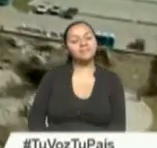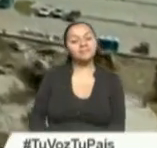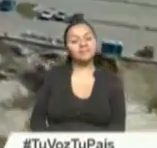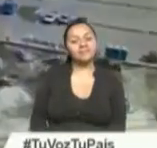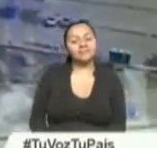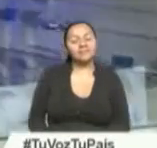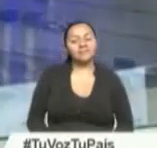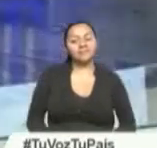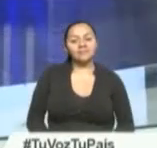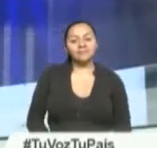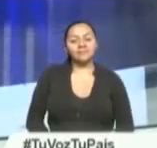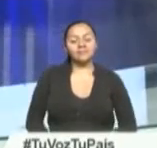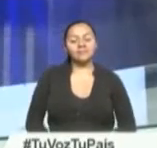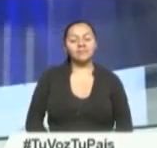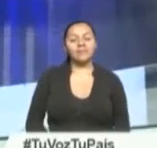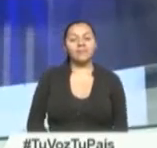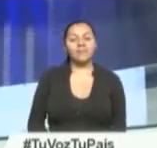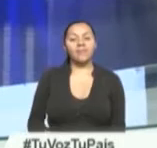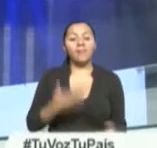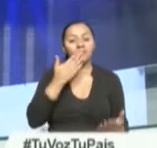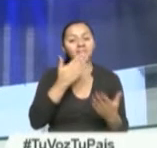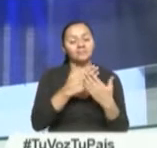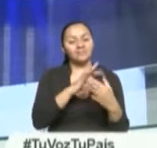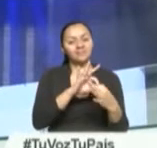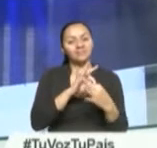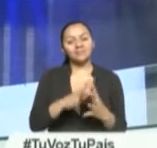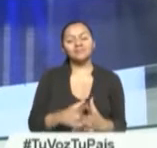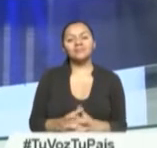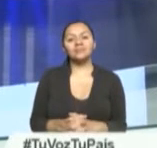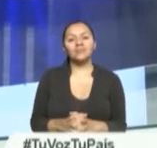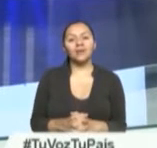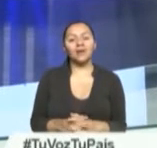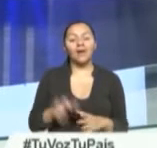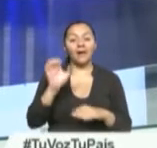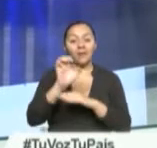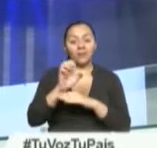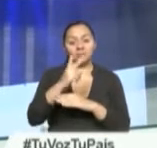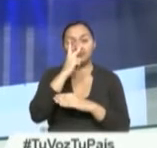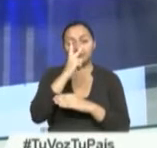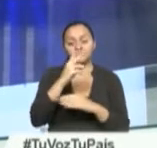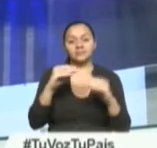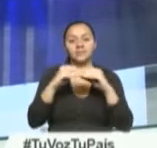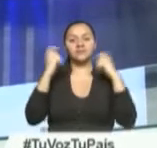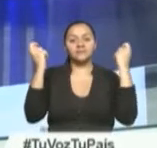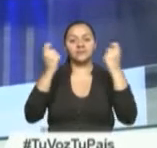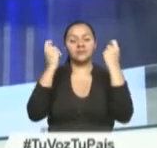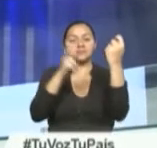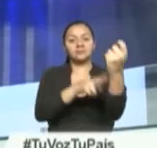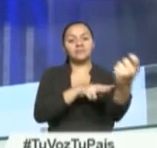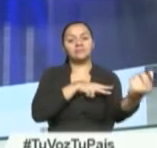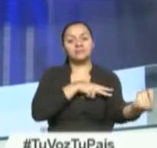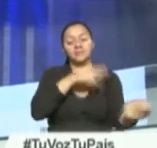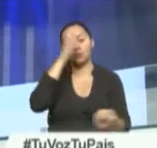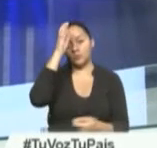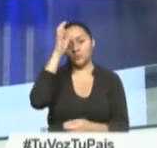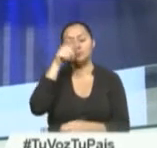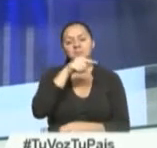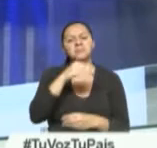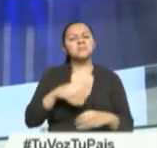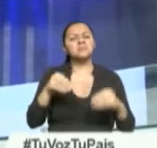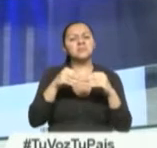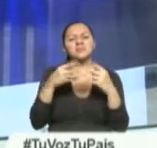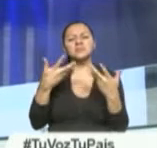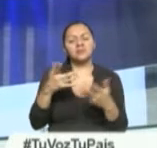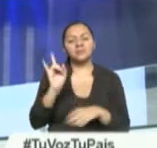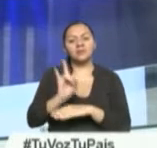Noticiero Ciudadano. Muchas gracias, Caterine. El Ecuador está marcado por fiestas y tradiciones culturales. Una de ellas es